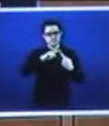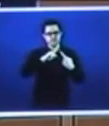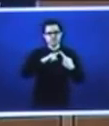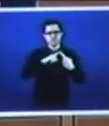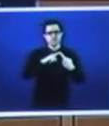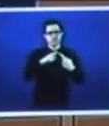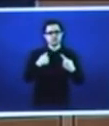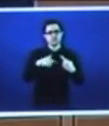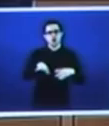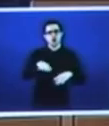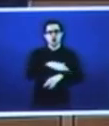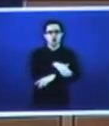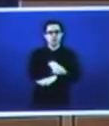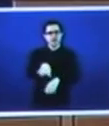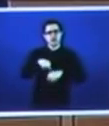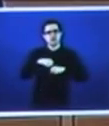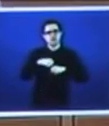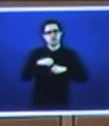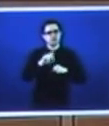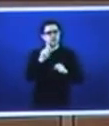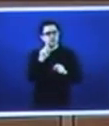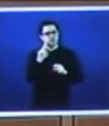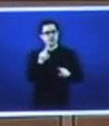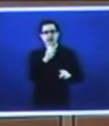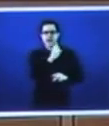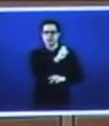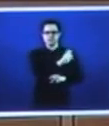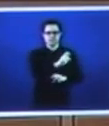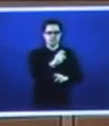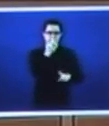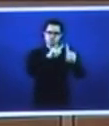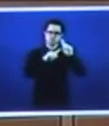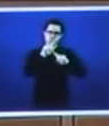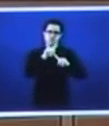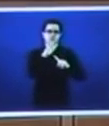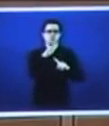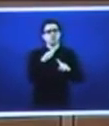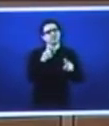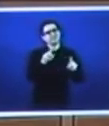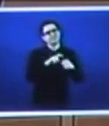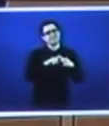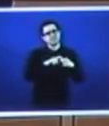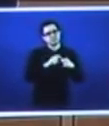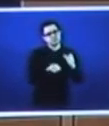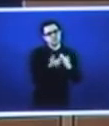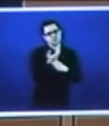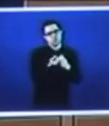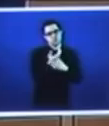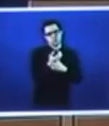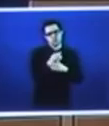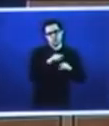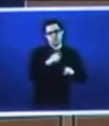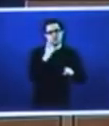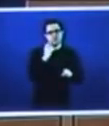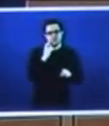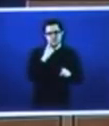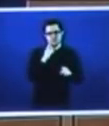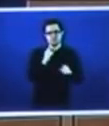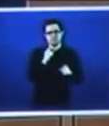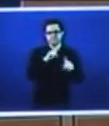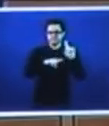ao Goberno, advertir a preocupación por este tipo de produtos financeiros. E, en segundo lugar, actuar dentro das